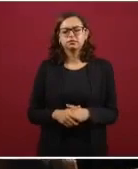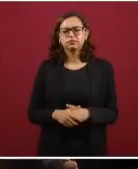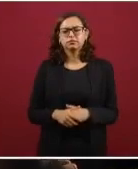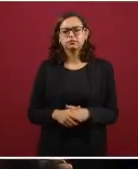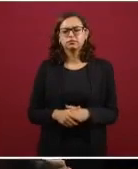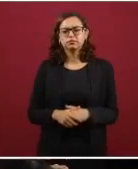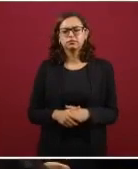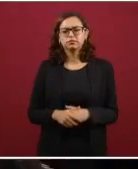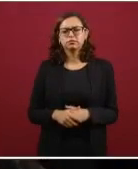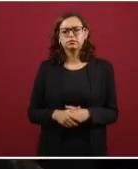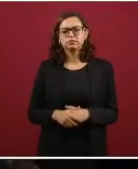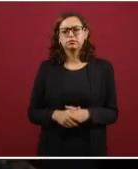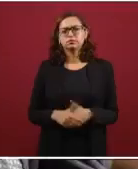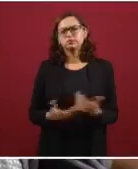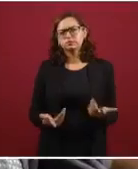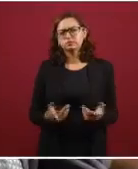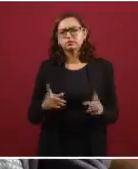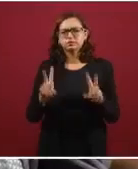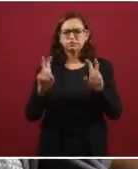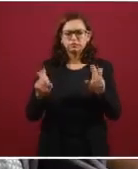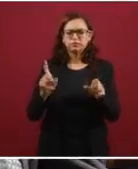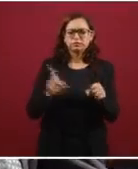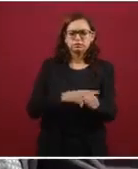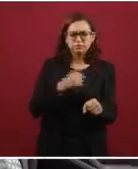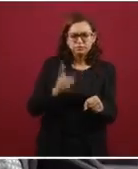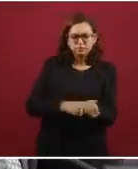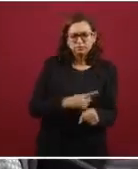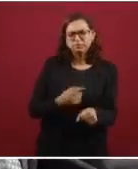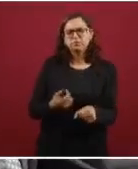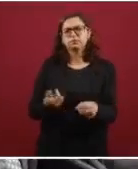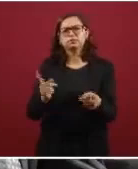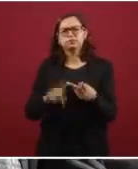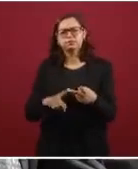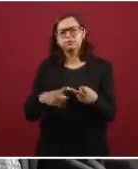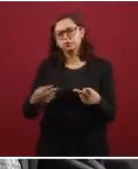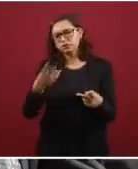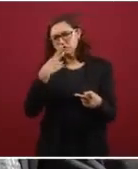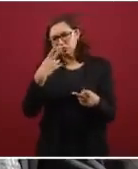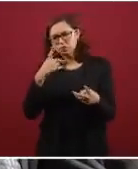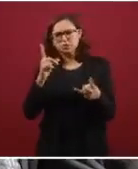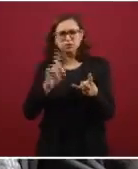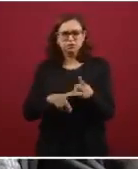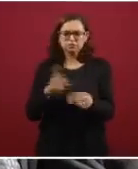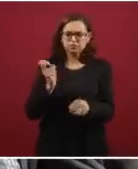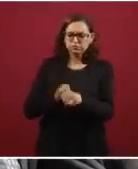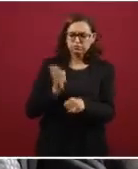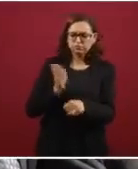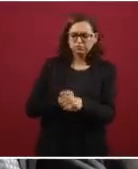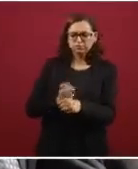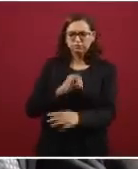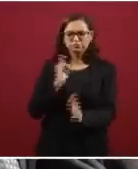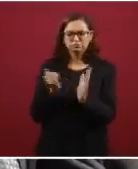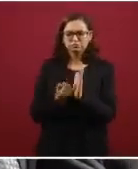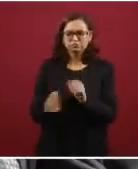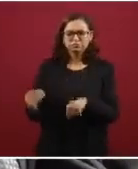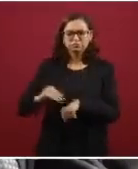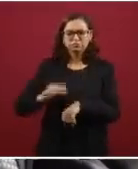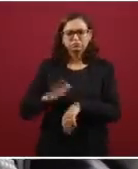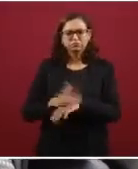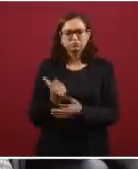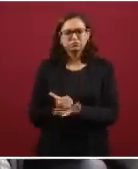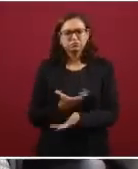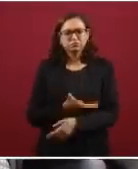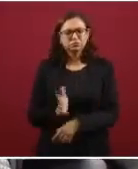productos como bebidas azucaradas, el tabaco y la cerveza? De hecho, el diputado Alfonso Ramírez Cuellar comentó que